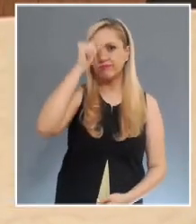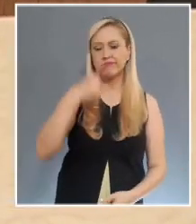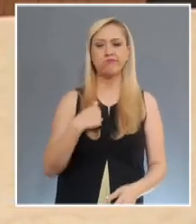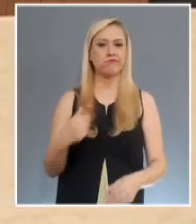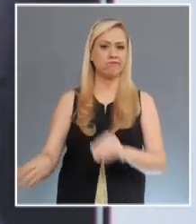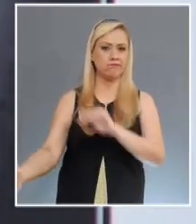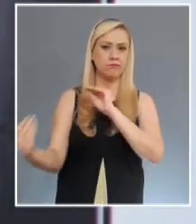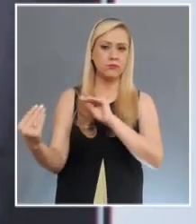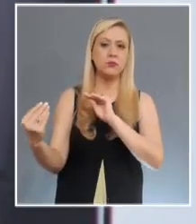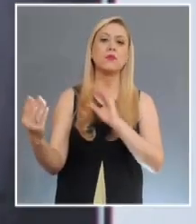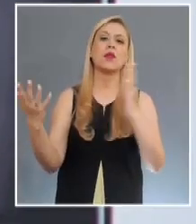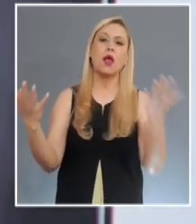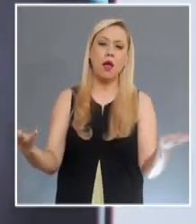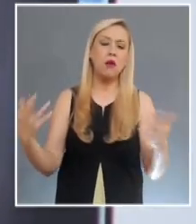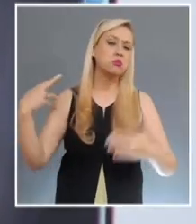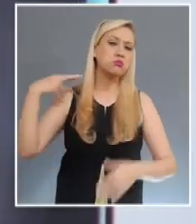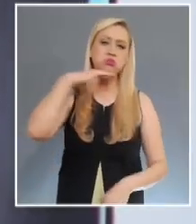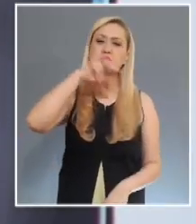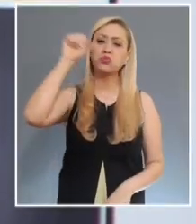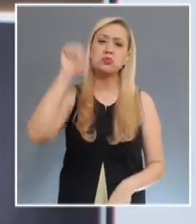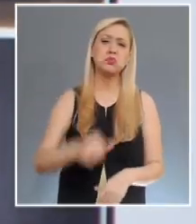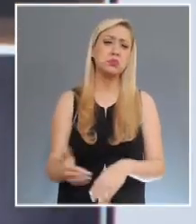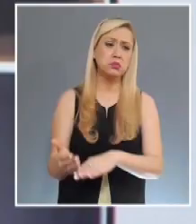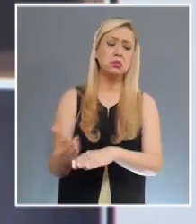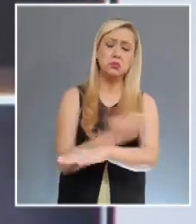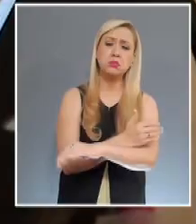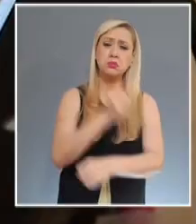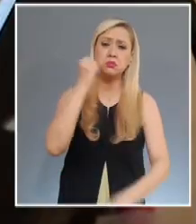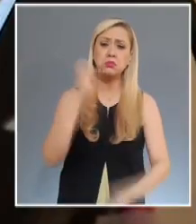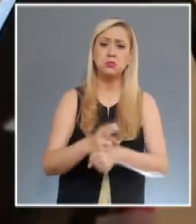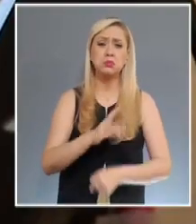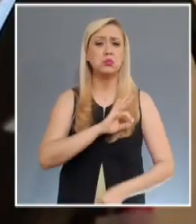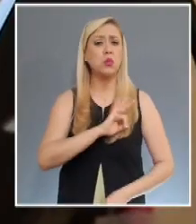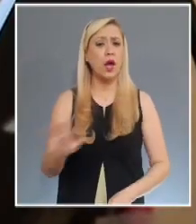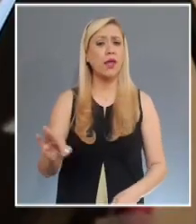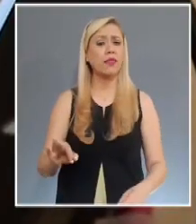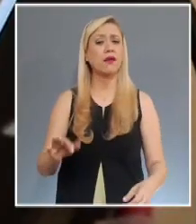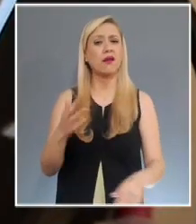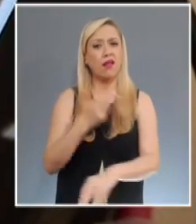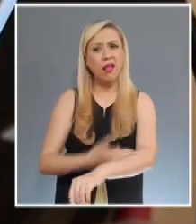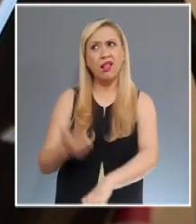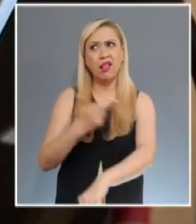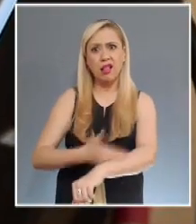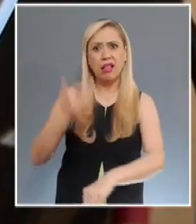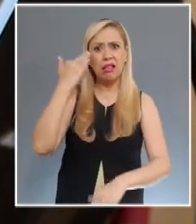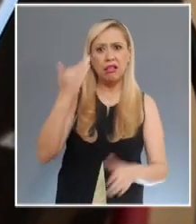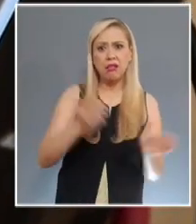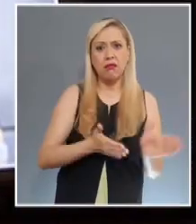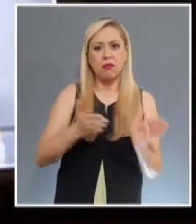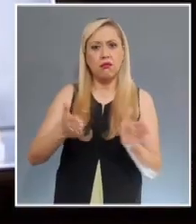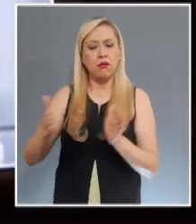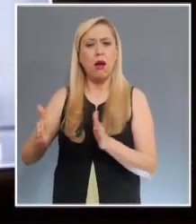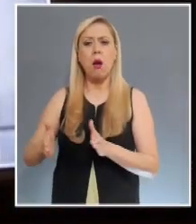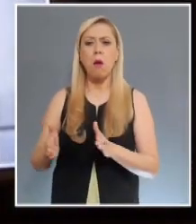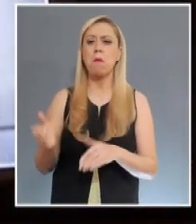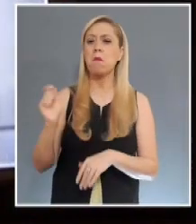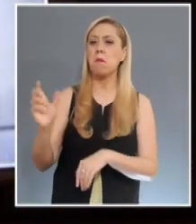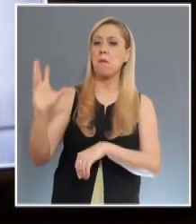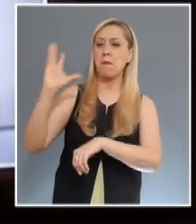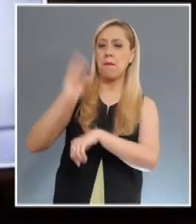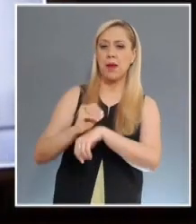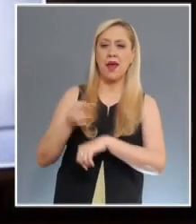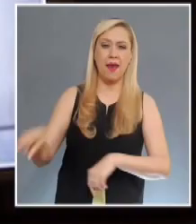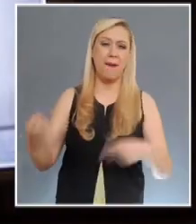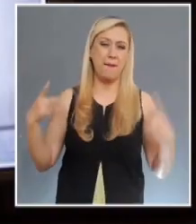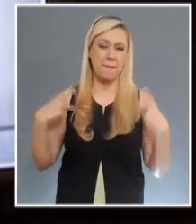forma determinación anticipada del procedimiento penal entre los que se encuentra el consentimiento que el acusado debe conceder